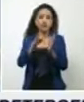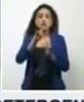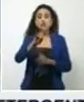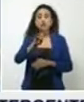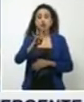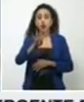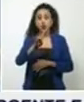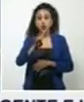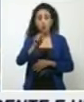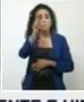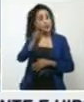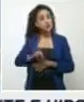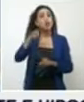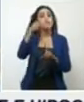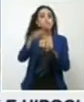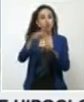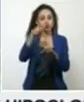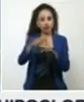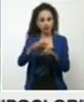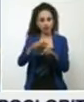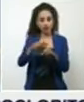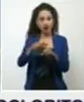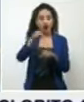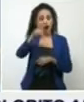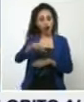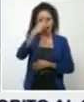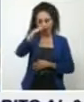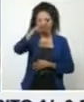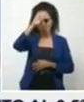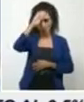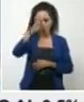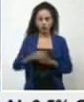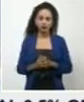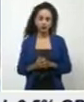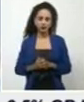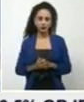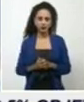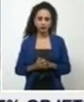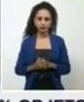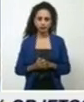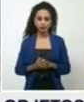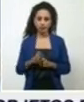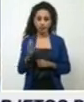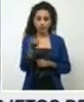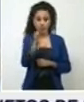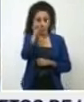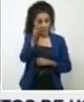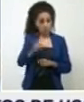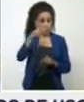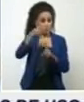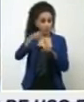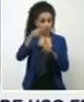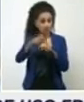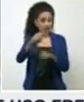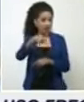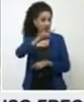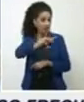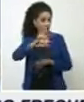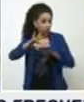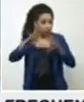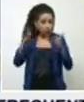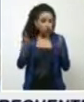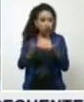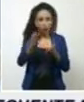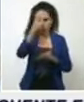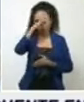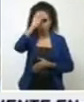sido confirmadas en nuestro país. De los 10 casos que se confirmaron ayer, todos son cubanos,